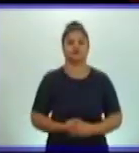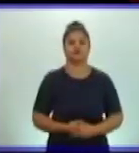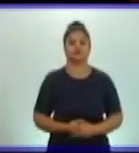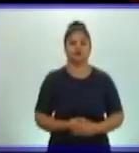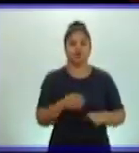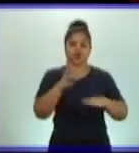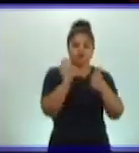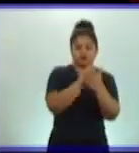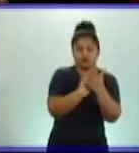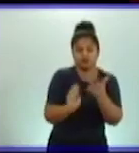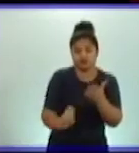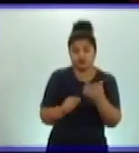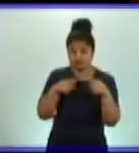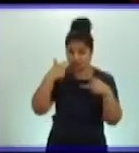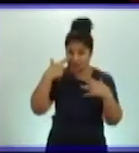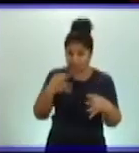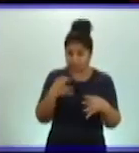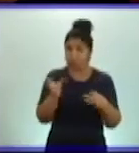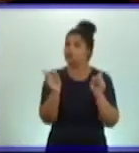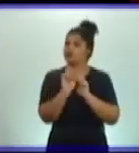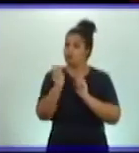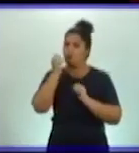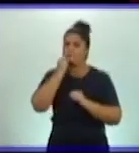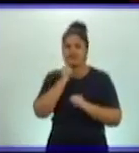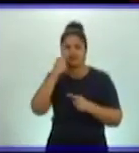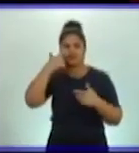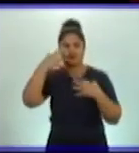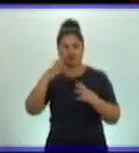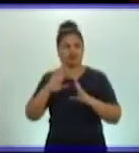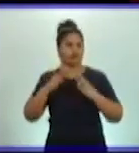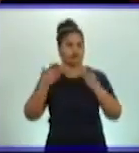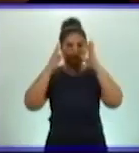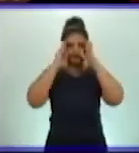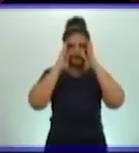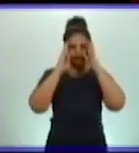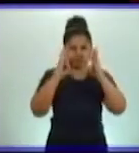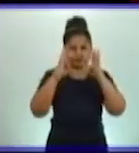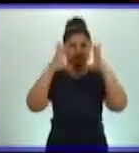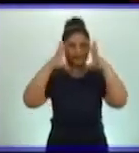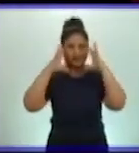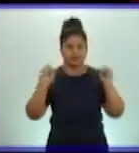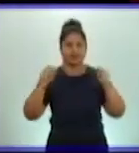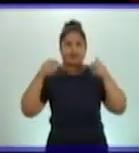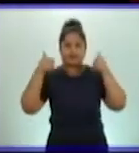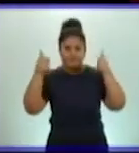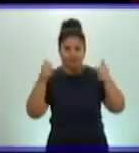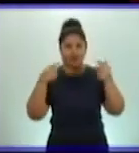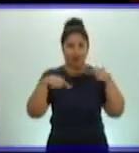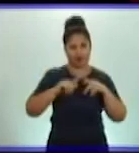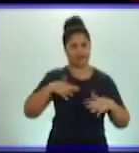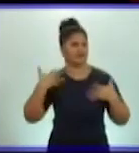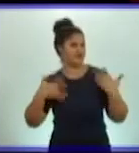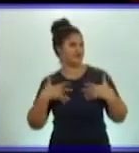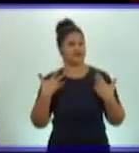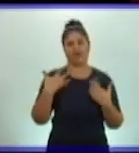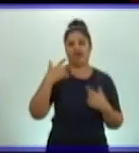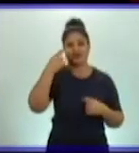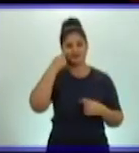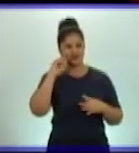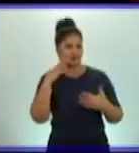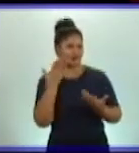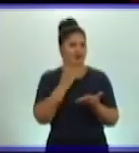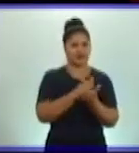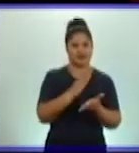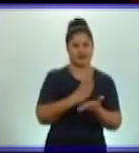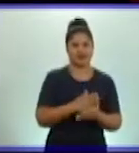de clase como tenerlo aquí. Por tanto, vamos a coger calma, vamos a disfrutar estas clases y por supuesto vamos a ver también las